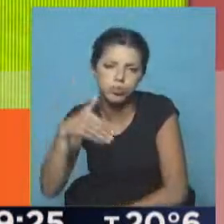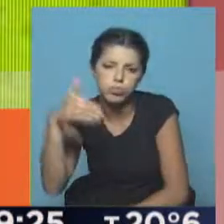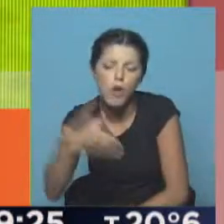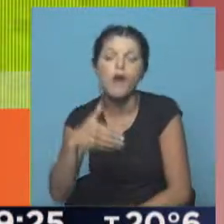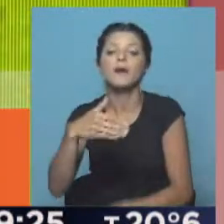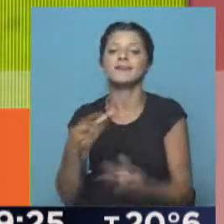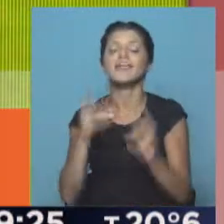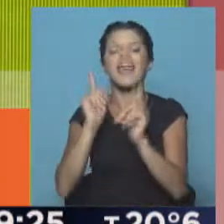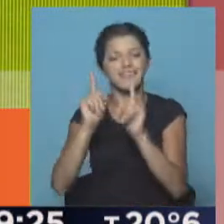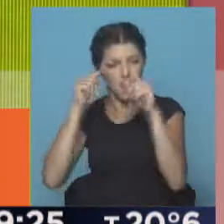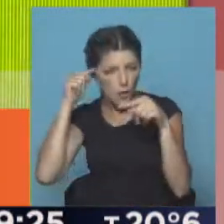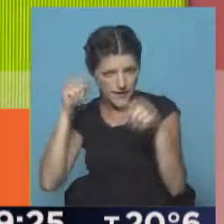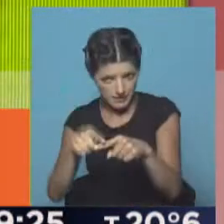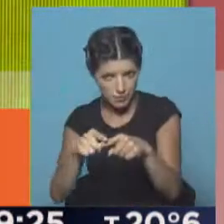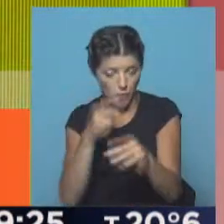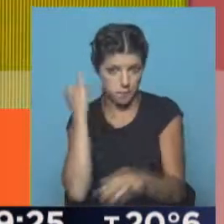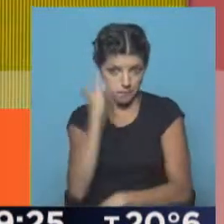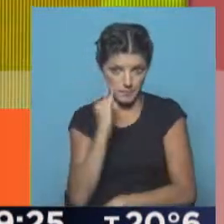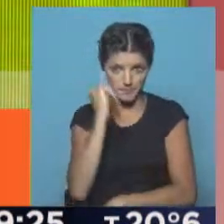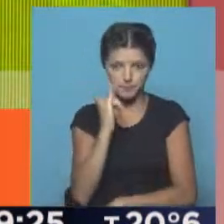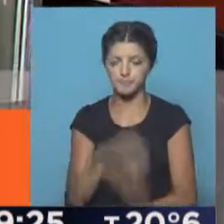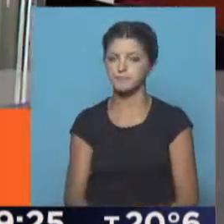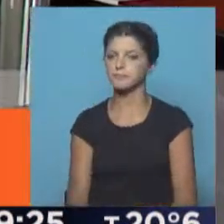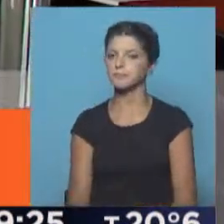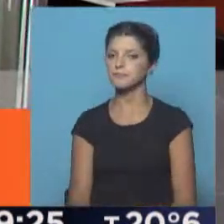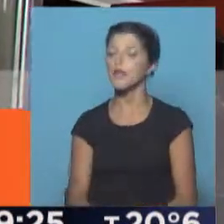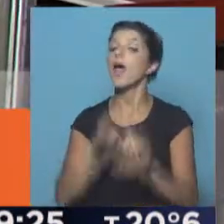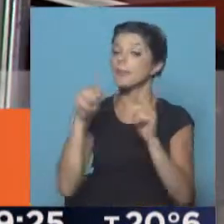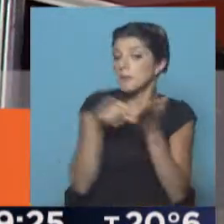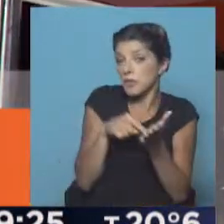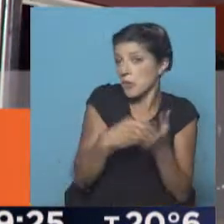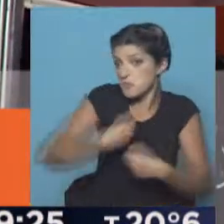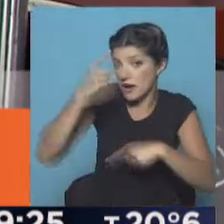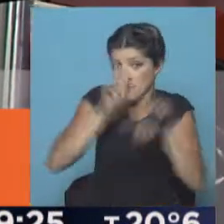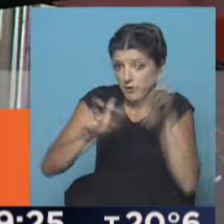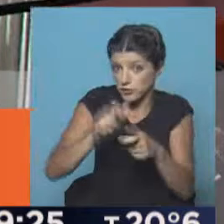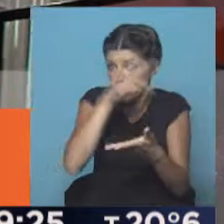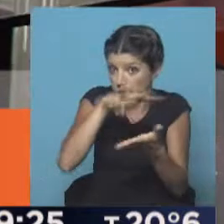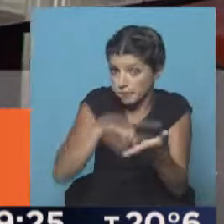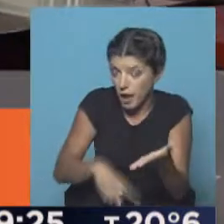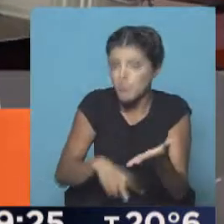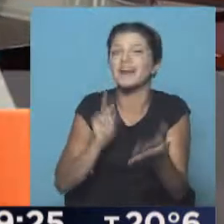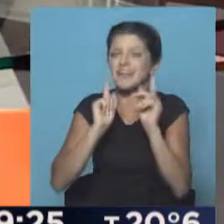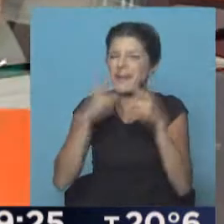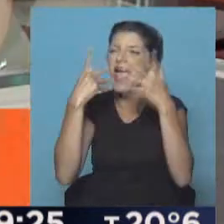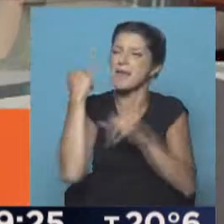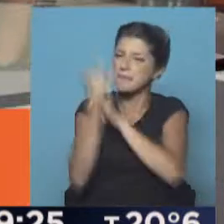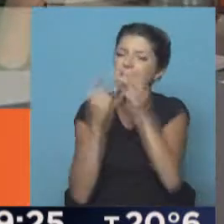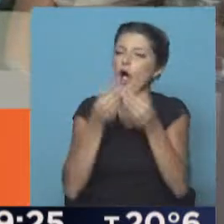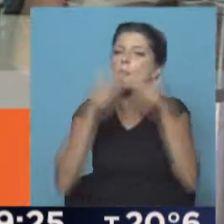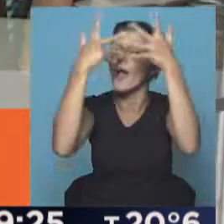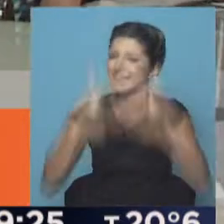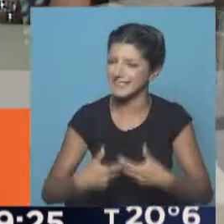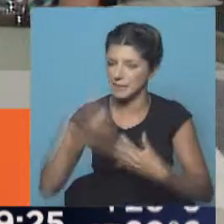tratamos de trabajar un poco con esas dimensiones. El libro tiene la característica que se puede ser leído por cualquiera porque explica también cómo funciona el sistema judicial. No es un